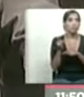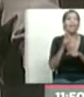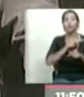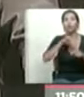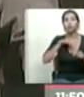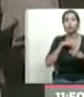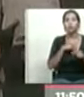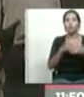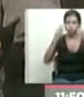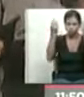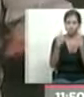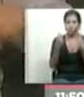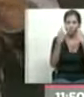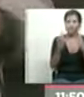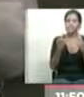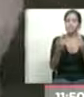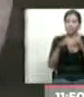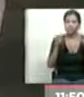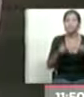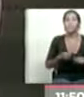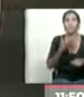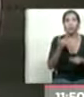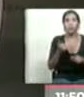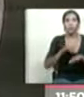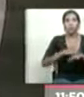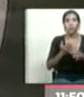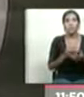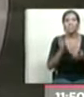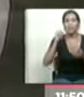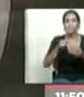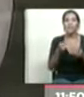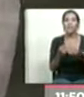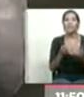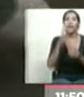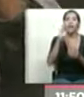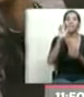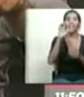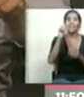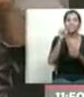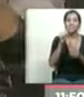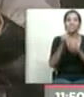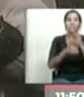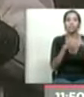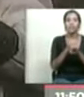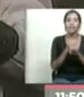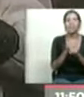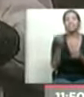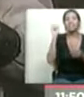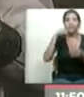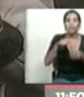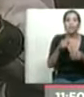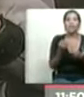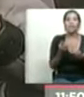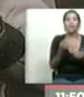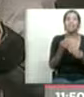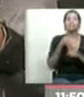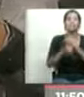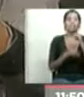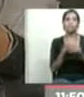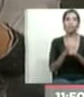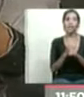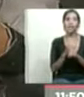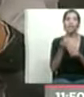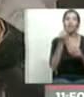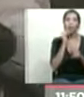decidieron formarse y educarse, porque además también se aumentaron las becas internacionales, porque además en el ámbito internacional hay